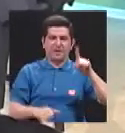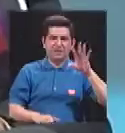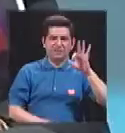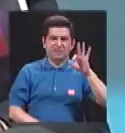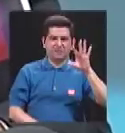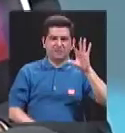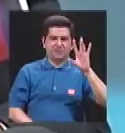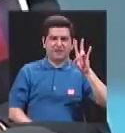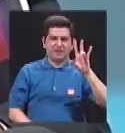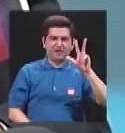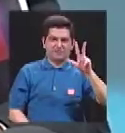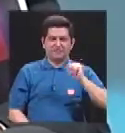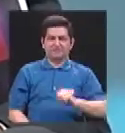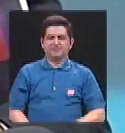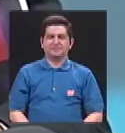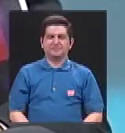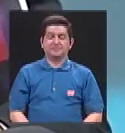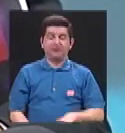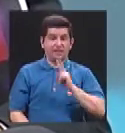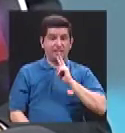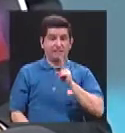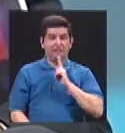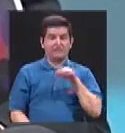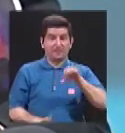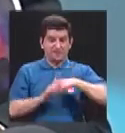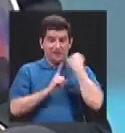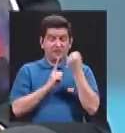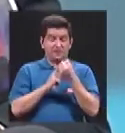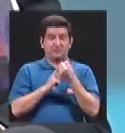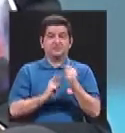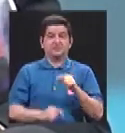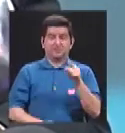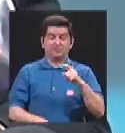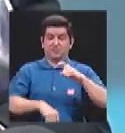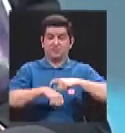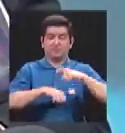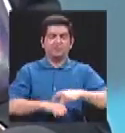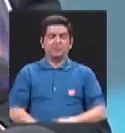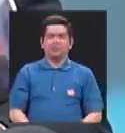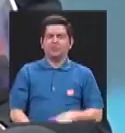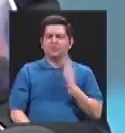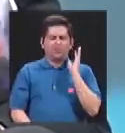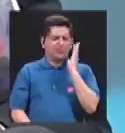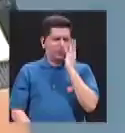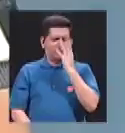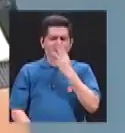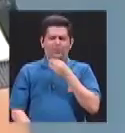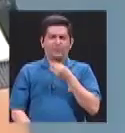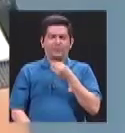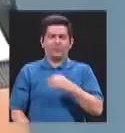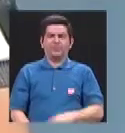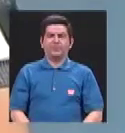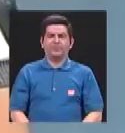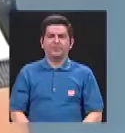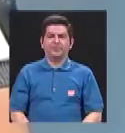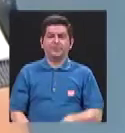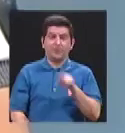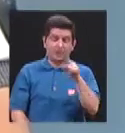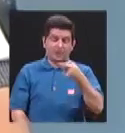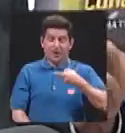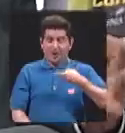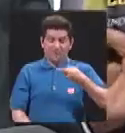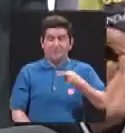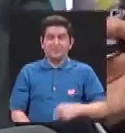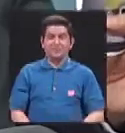de Cine en 1973. Y pues realmente fue una ocasión muy agradable. Prácticamente